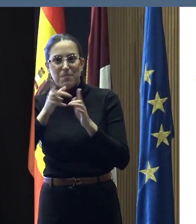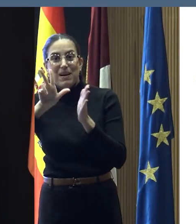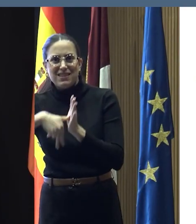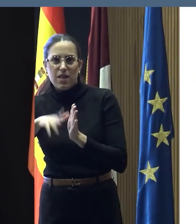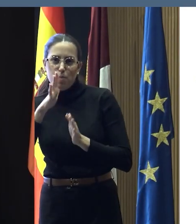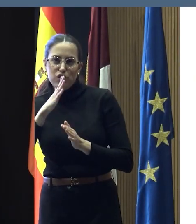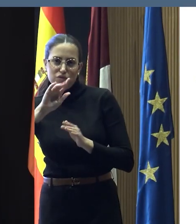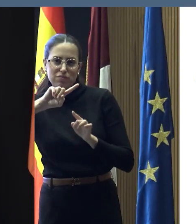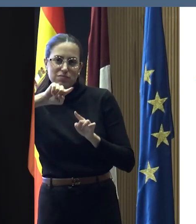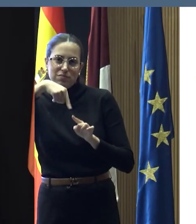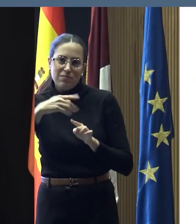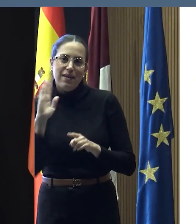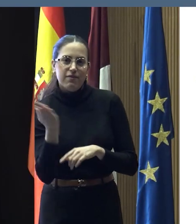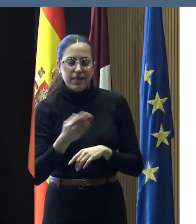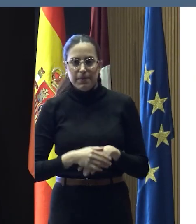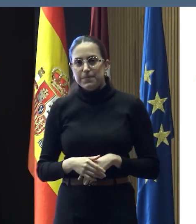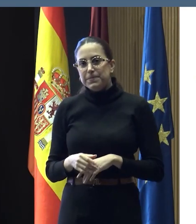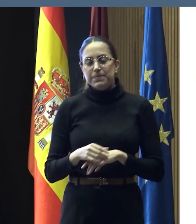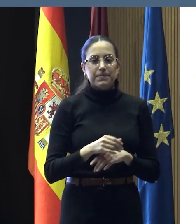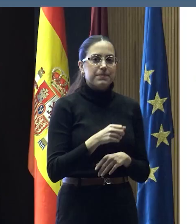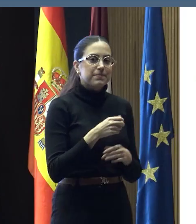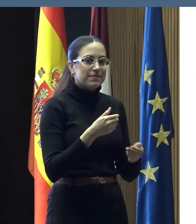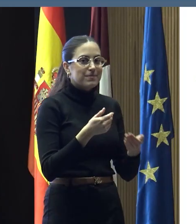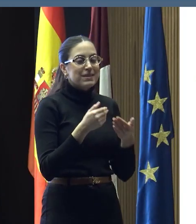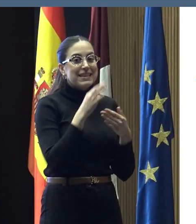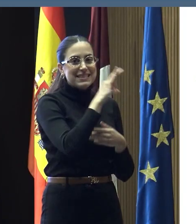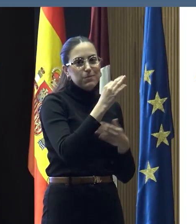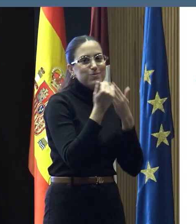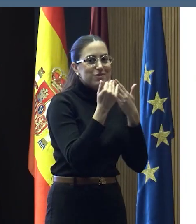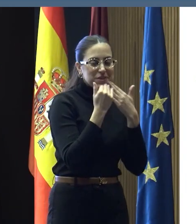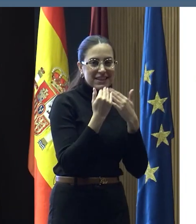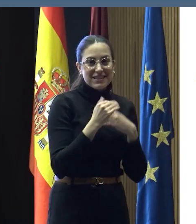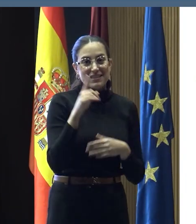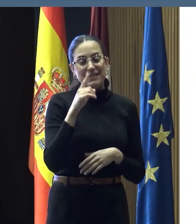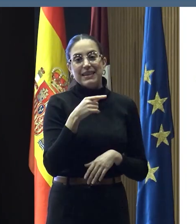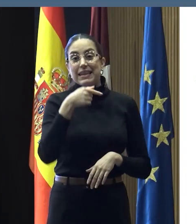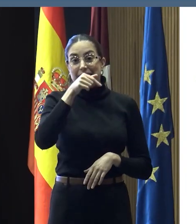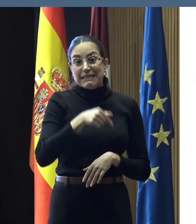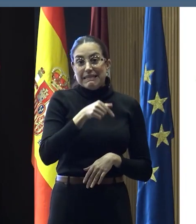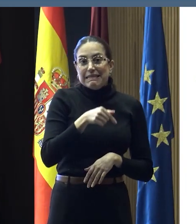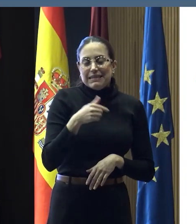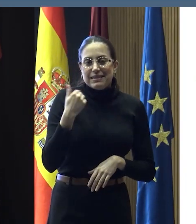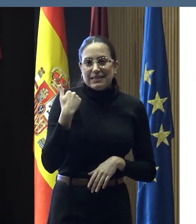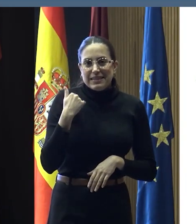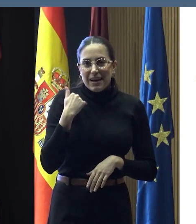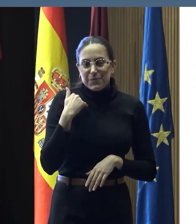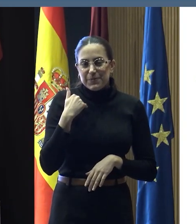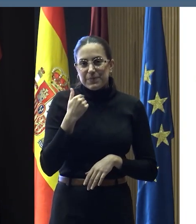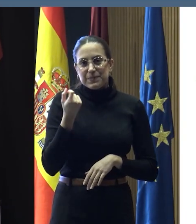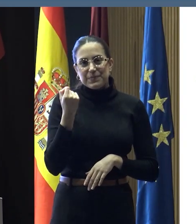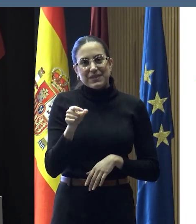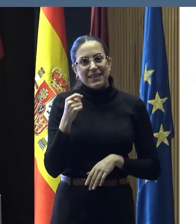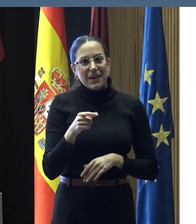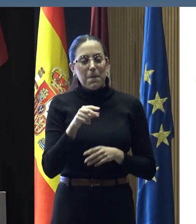Pues Silvia, muchísimas gracias. No sé si se me oye ahora. Muchísimas gracias. Cuando llega habitualmente el